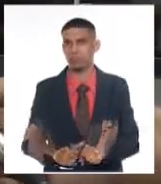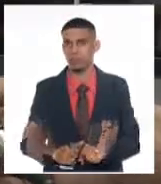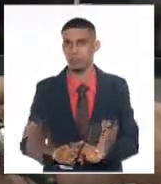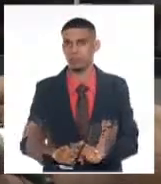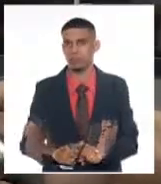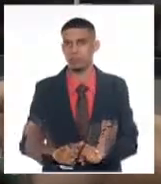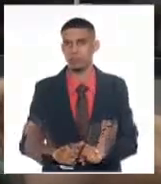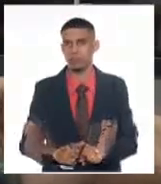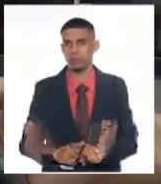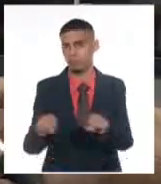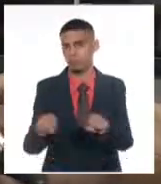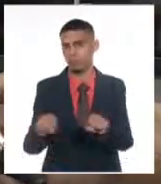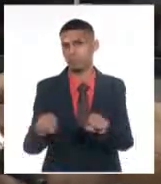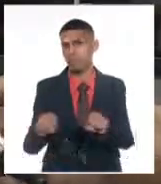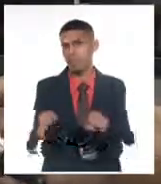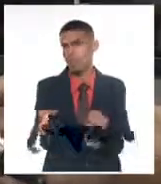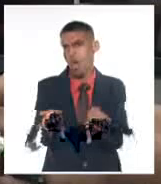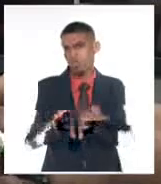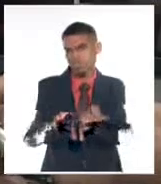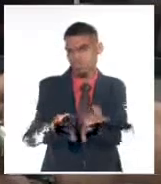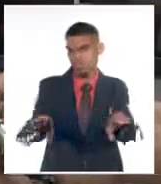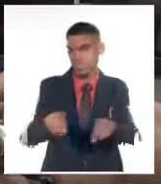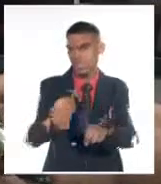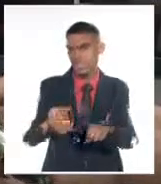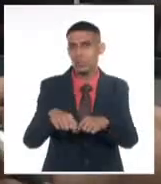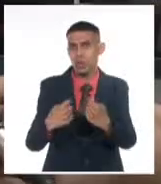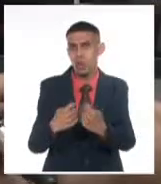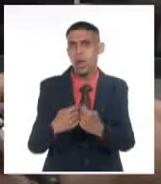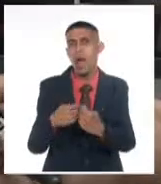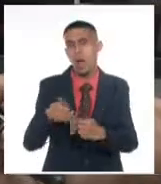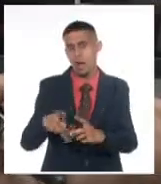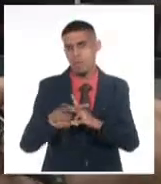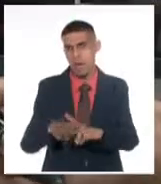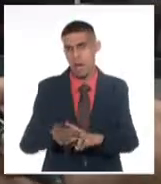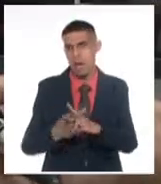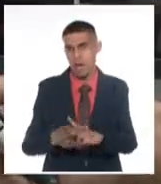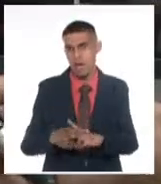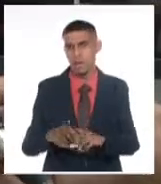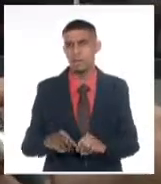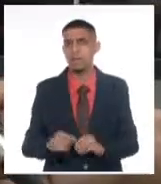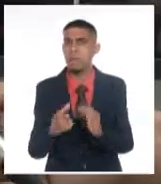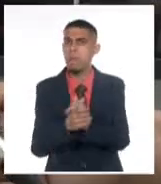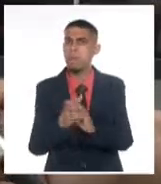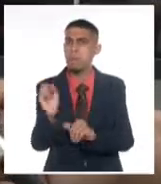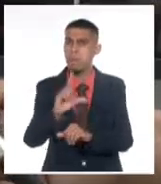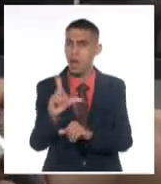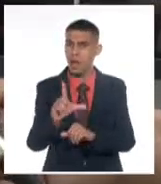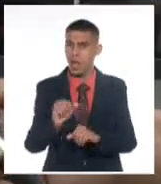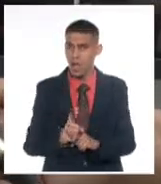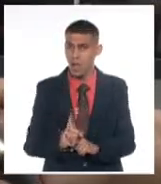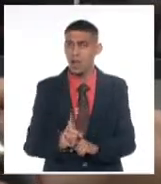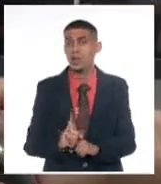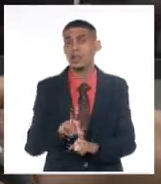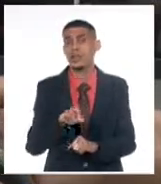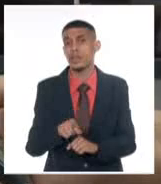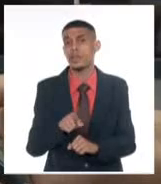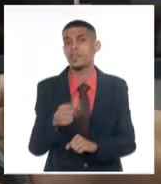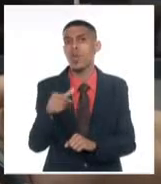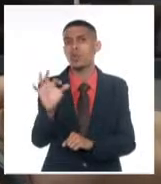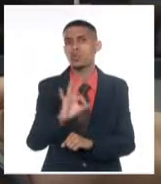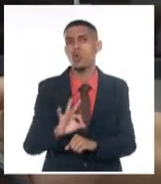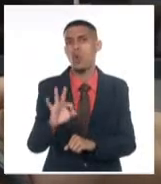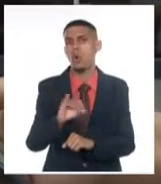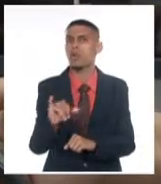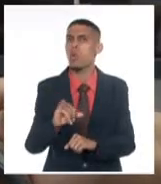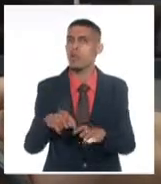u otra, por avería, que tenemos 4 unidades, la unidad 8 Mariel, la 3 de Santa Cruz, la 5 de 10 de octubre y la unidad 3 de